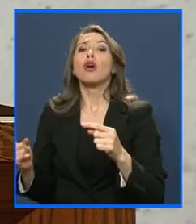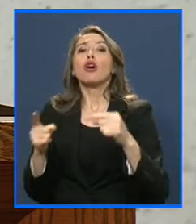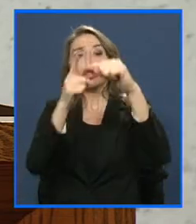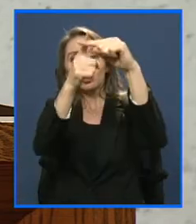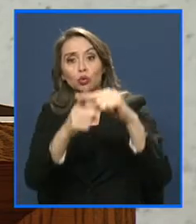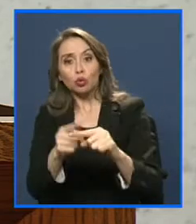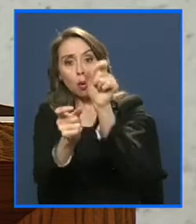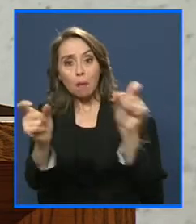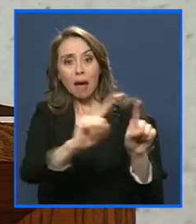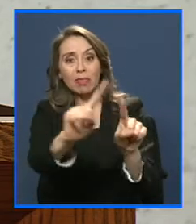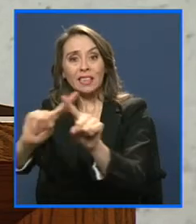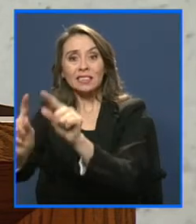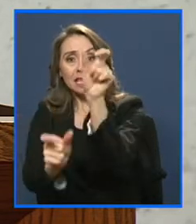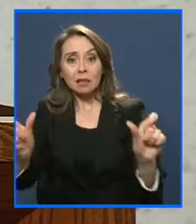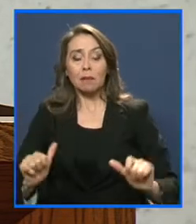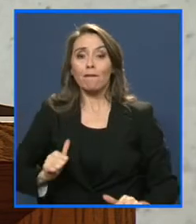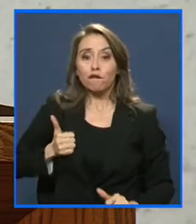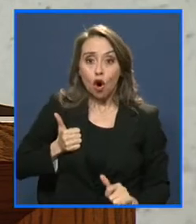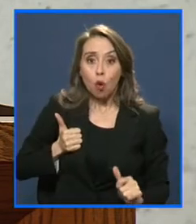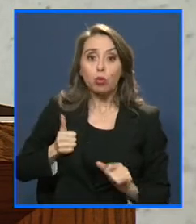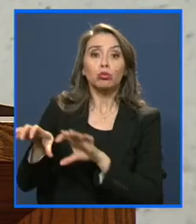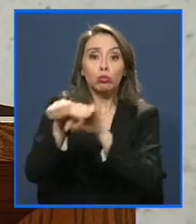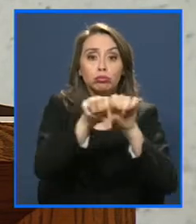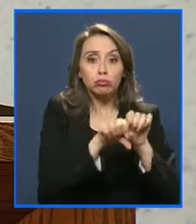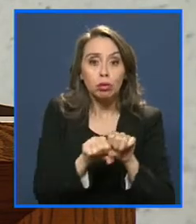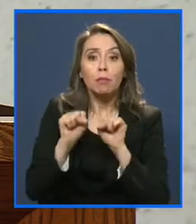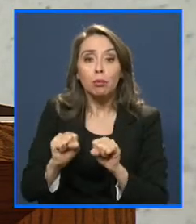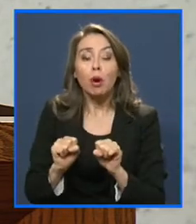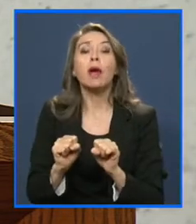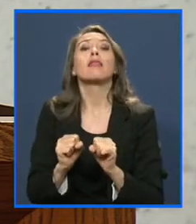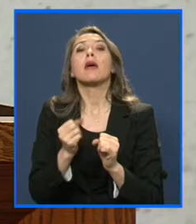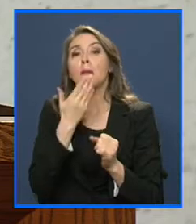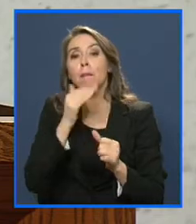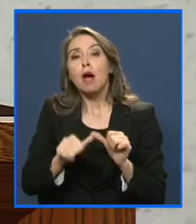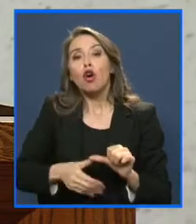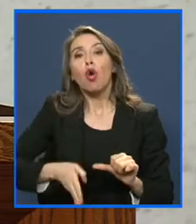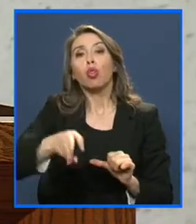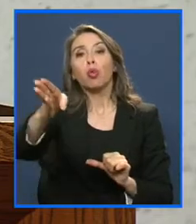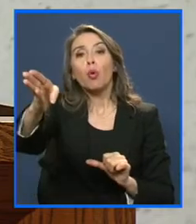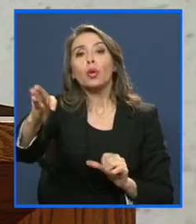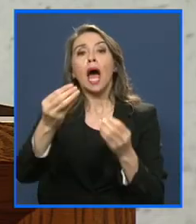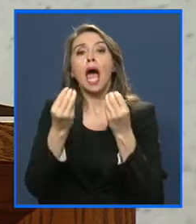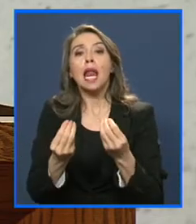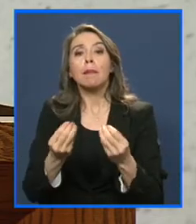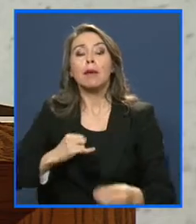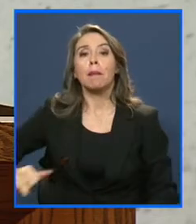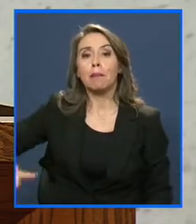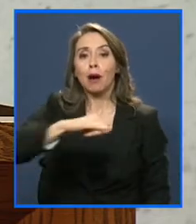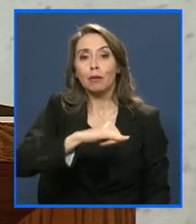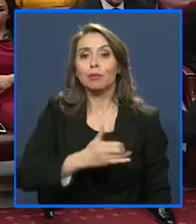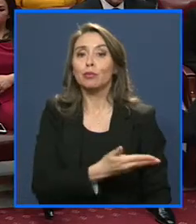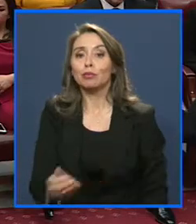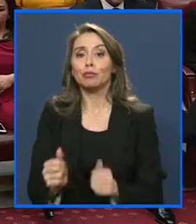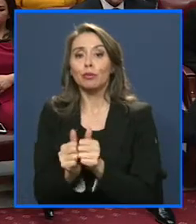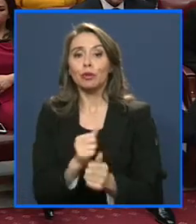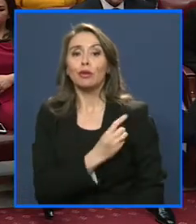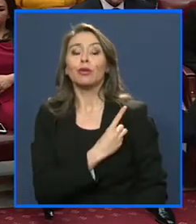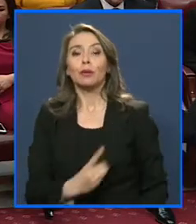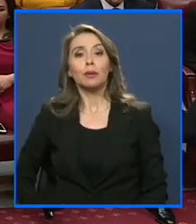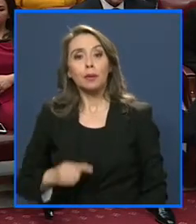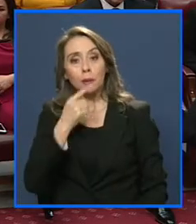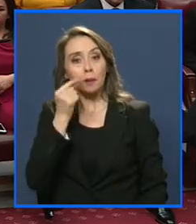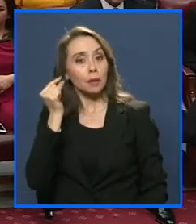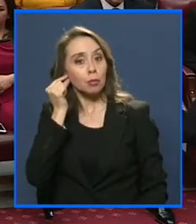podremos lograr acuerdos más perdurables en la construcción del bien común estimados y estimadas colegas debemos